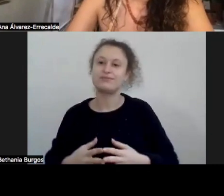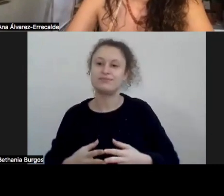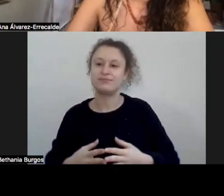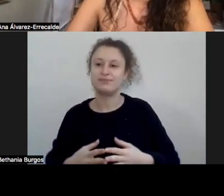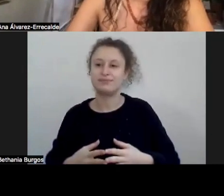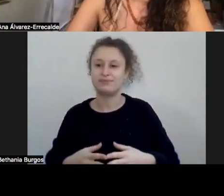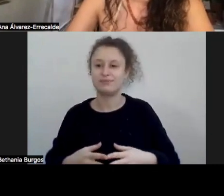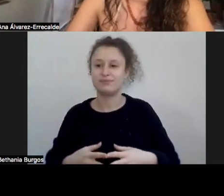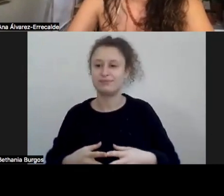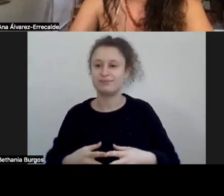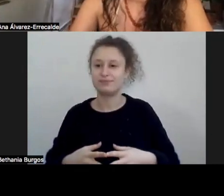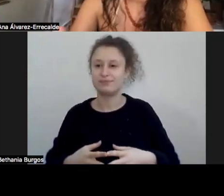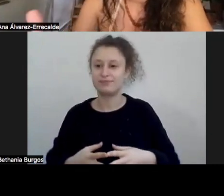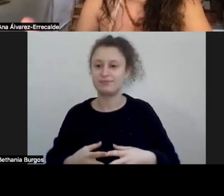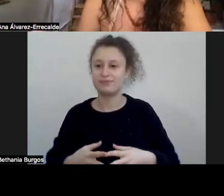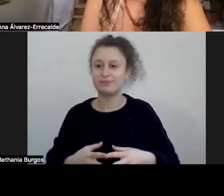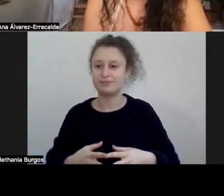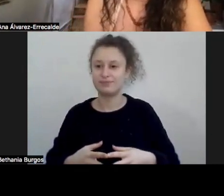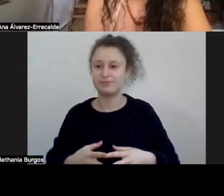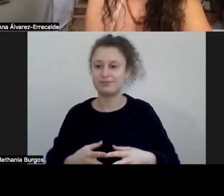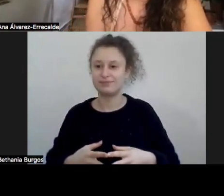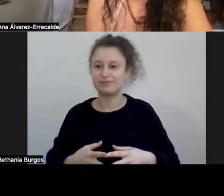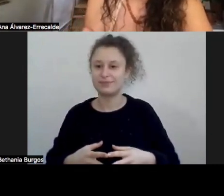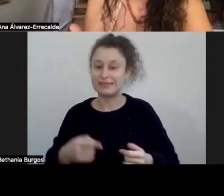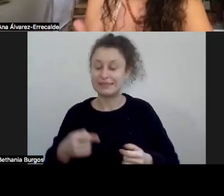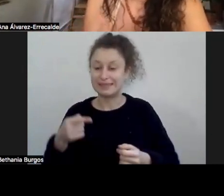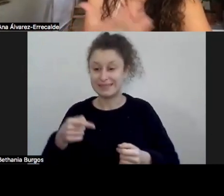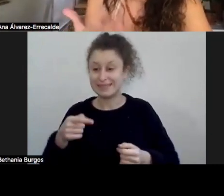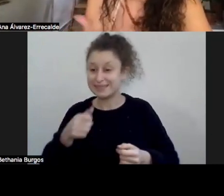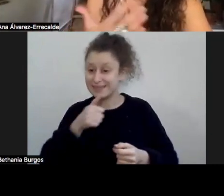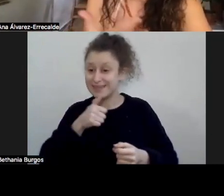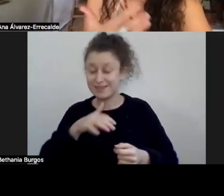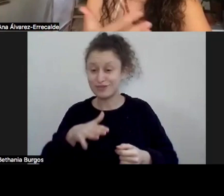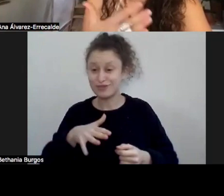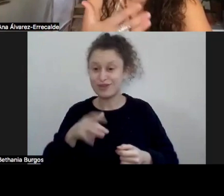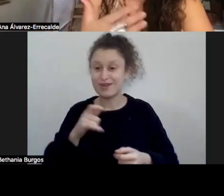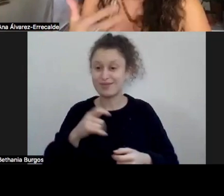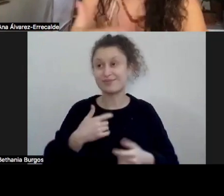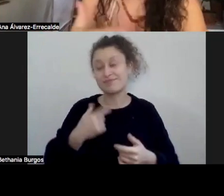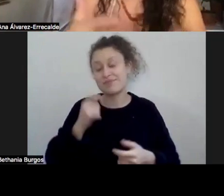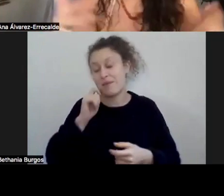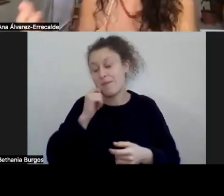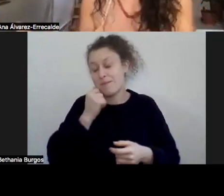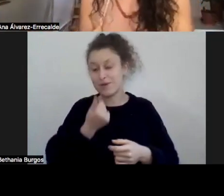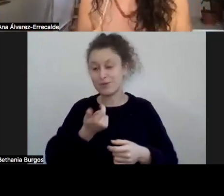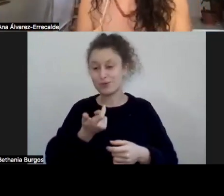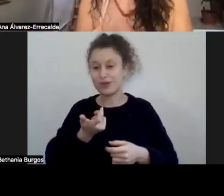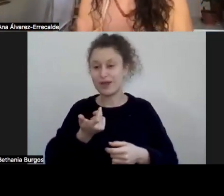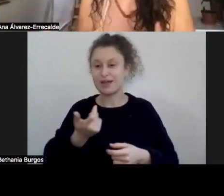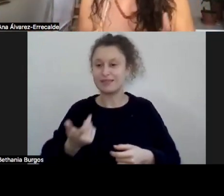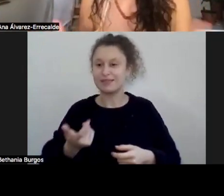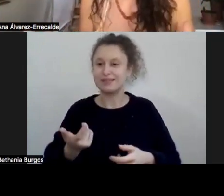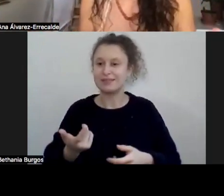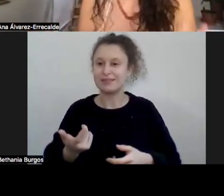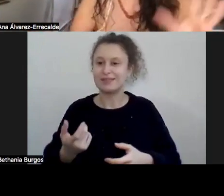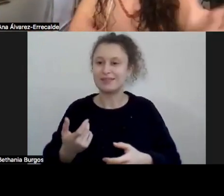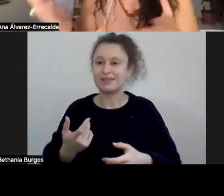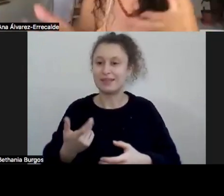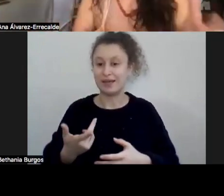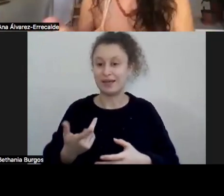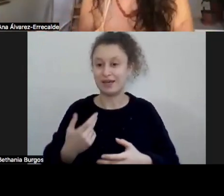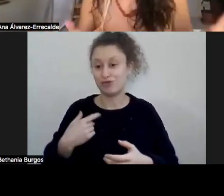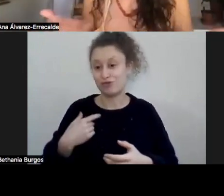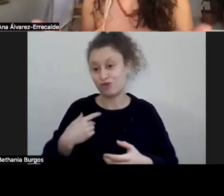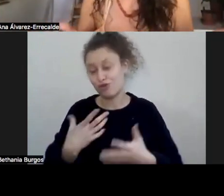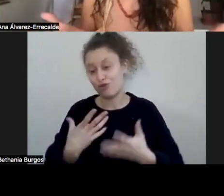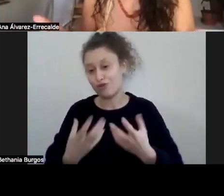Y de estas historias lo que me gusta es que, o sea, un poco lo que pretendo tanto con la exposición como con el libro,